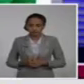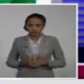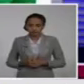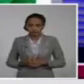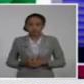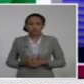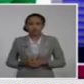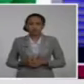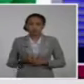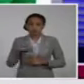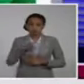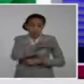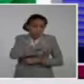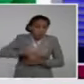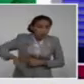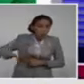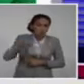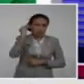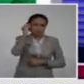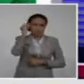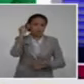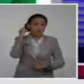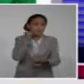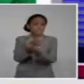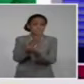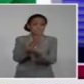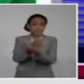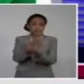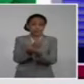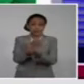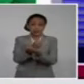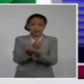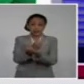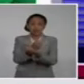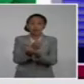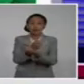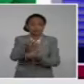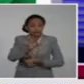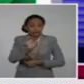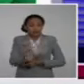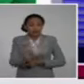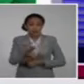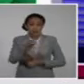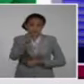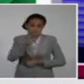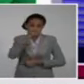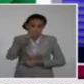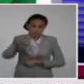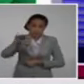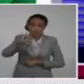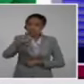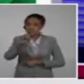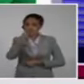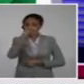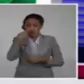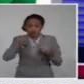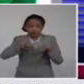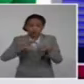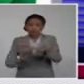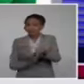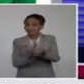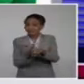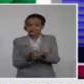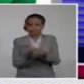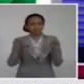cultura, el riesgo que se corre con estas personas mayores de 60 años de edad. Un cuadro